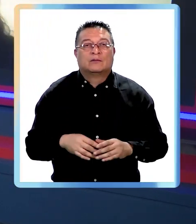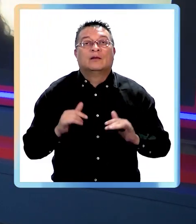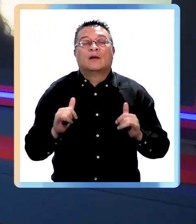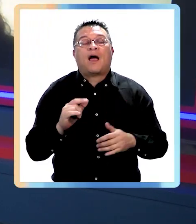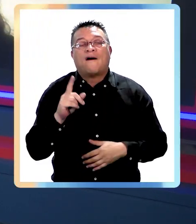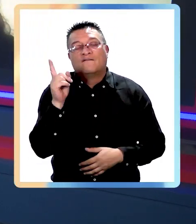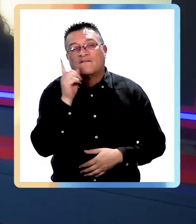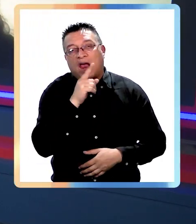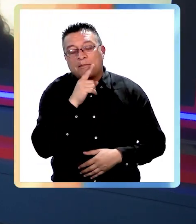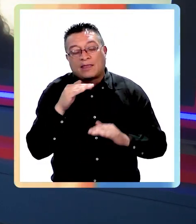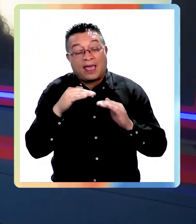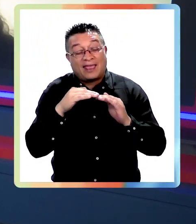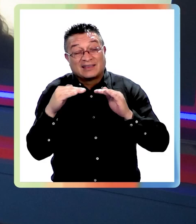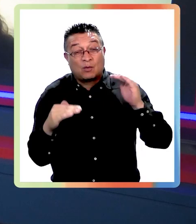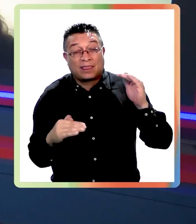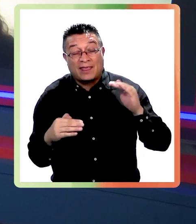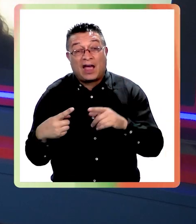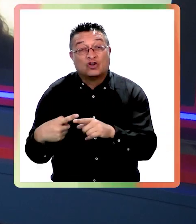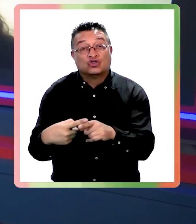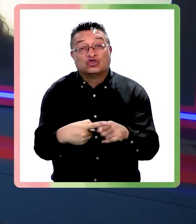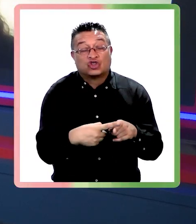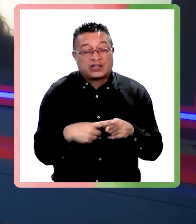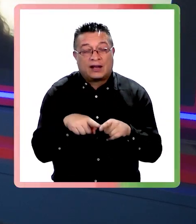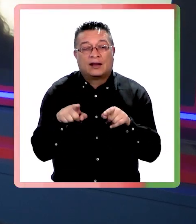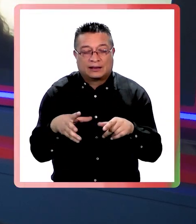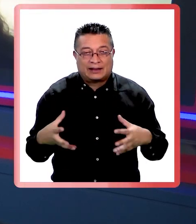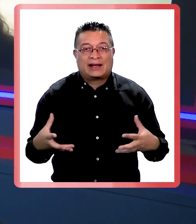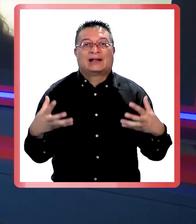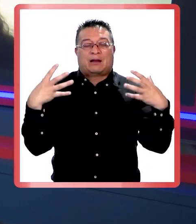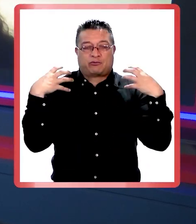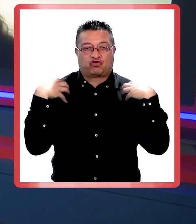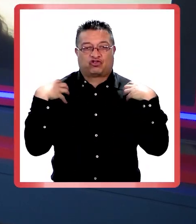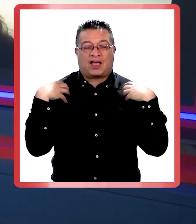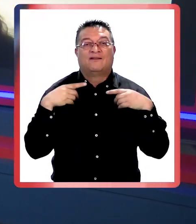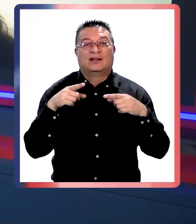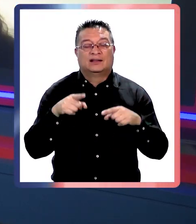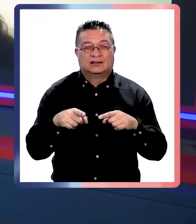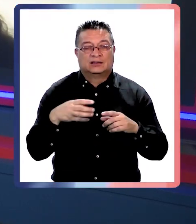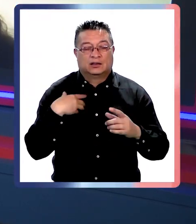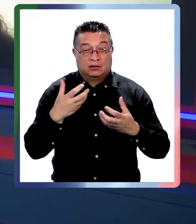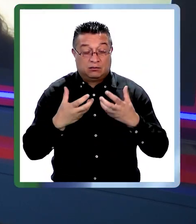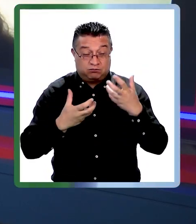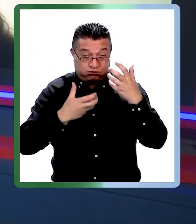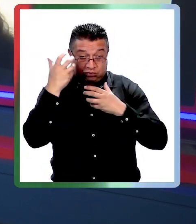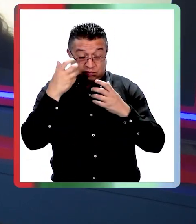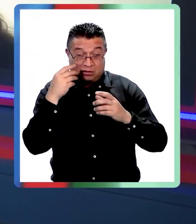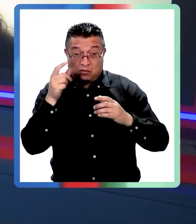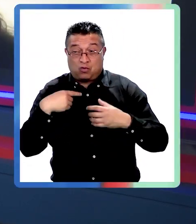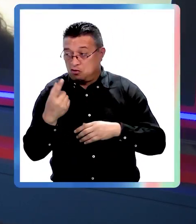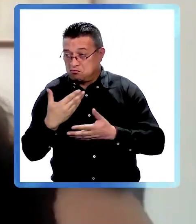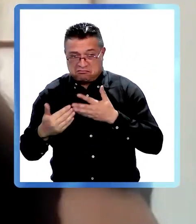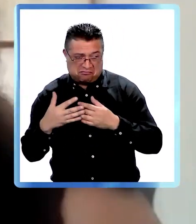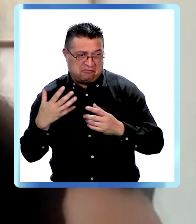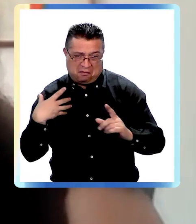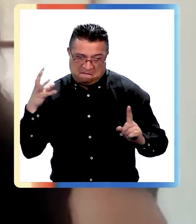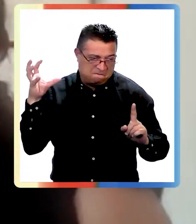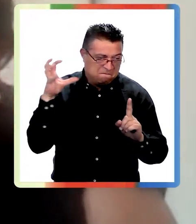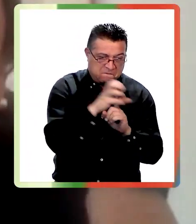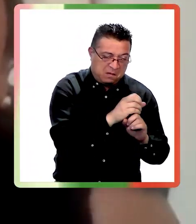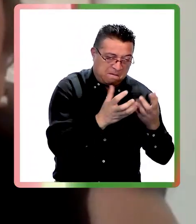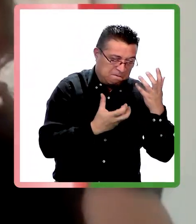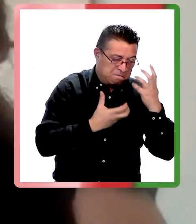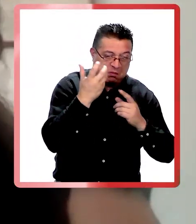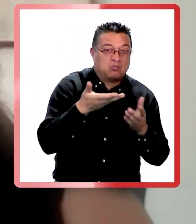al fondo. Finalmente, la desigualdad social es la responsable de estos linchamientos. O sea,